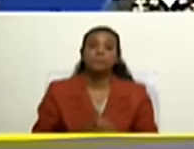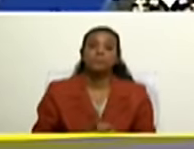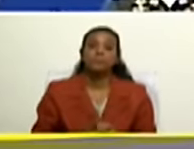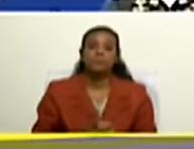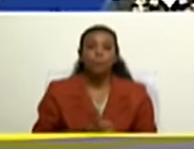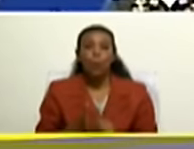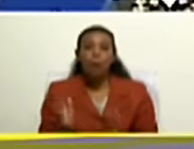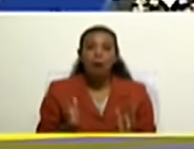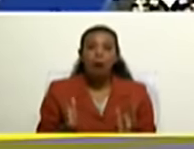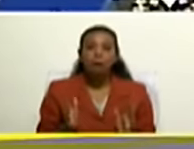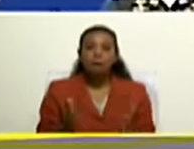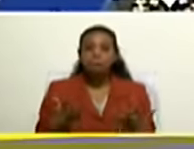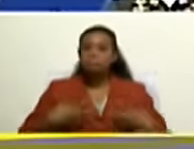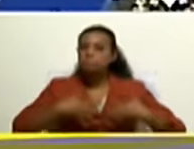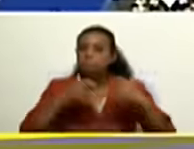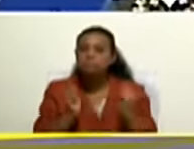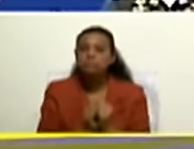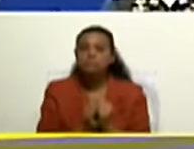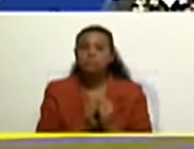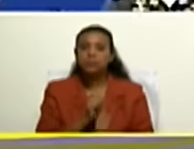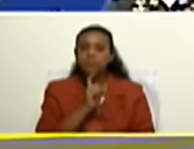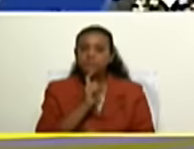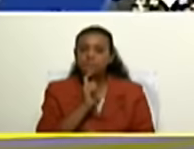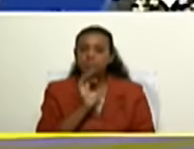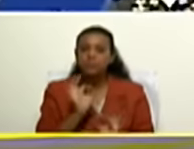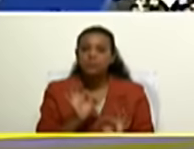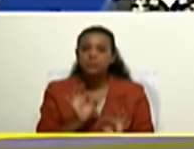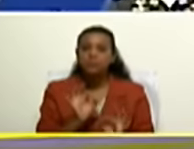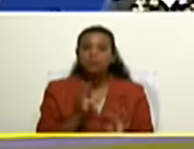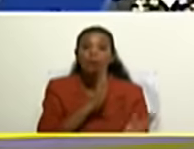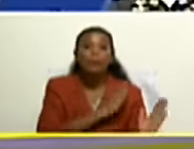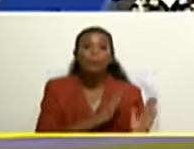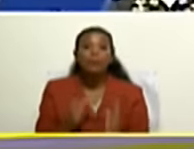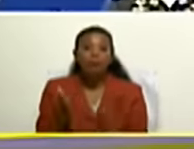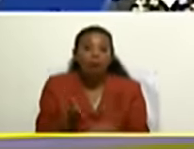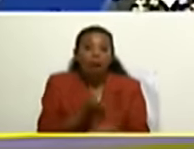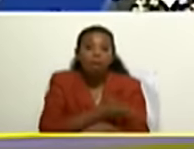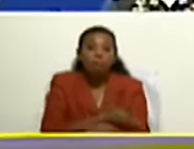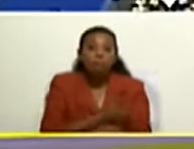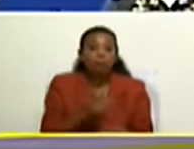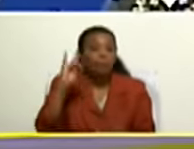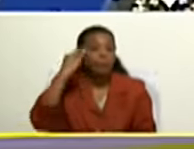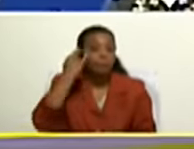Cuando haya grandes conflictos, así se planificó.